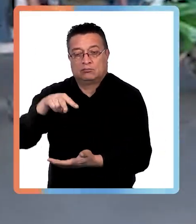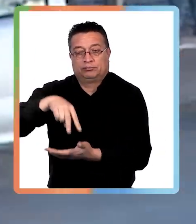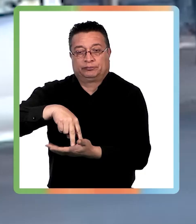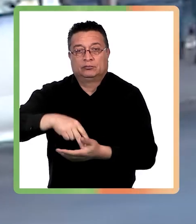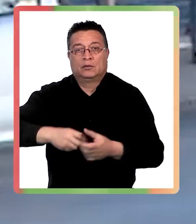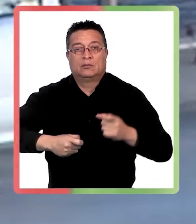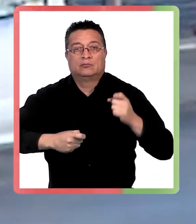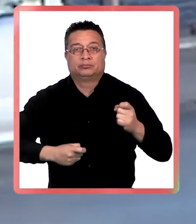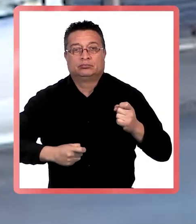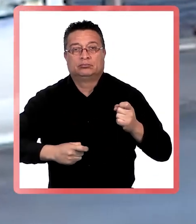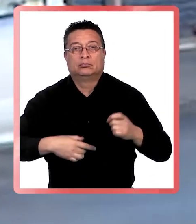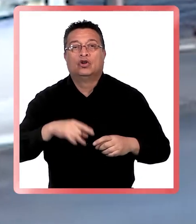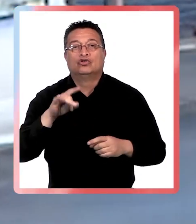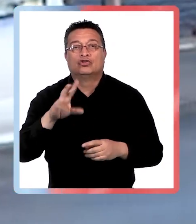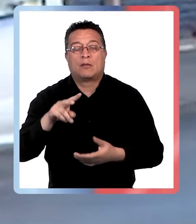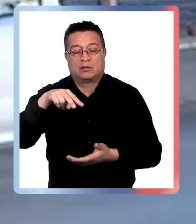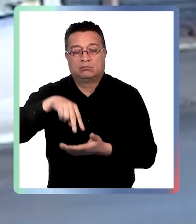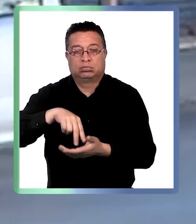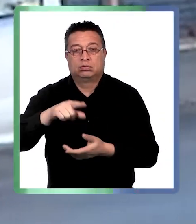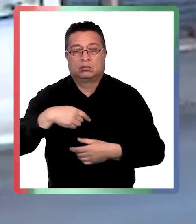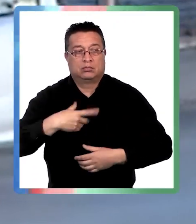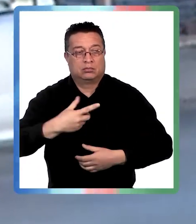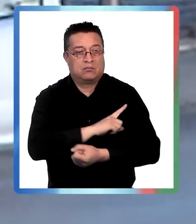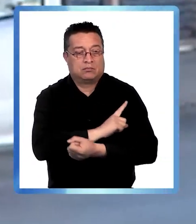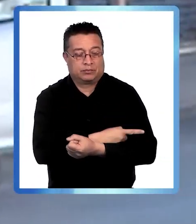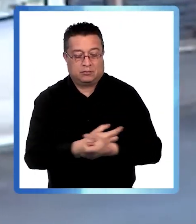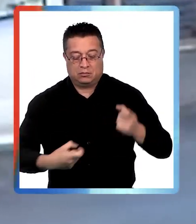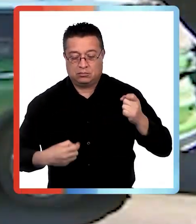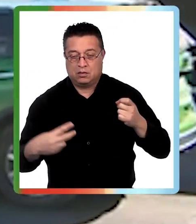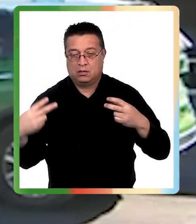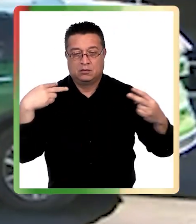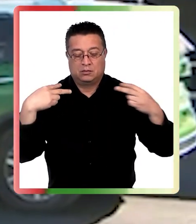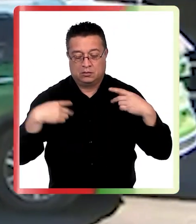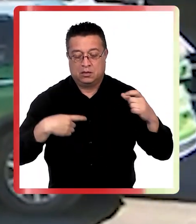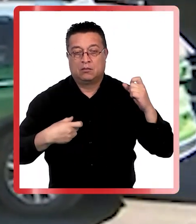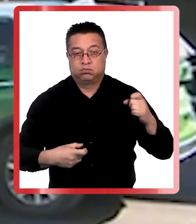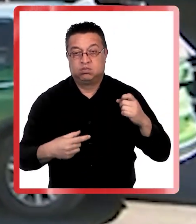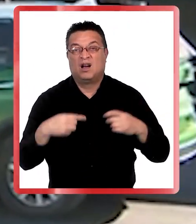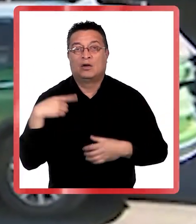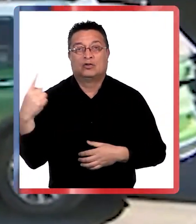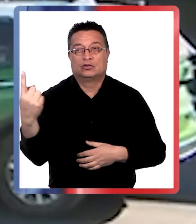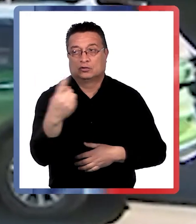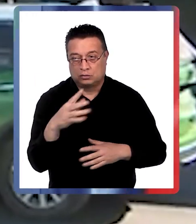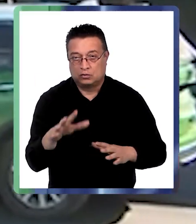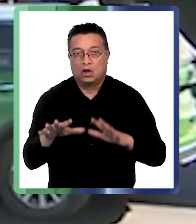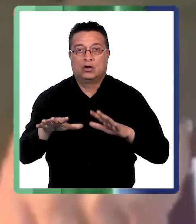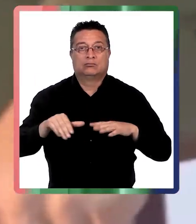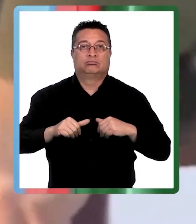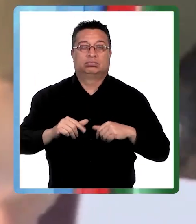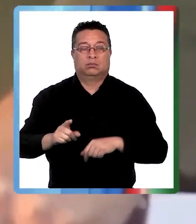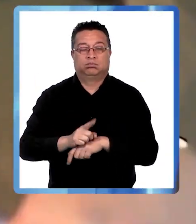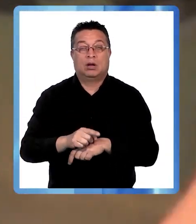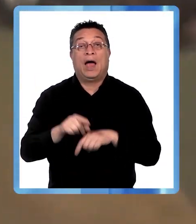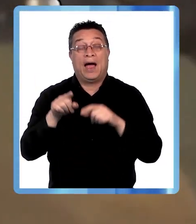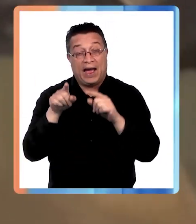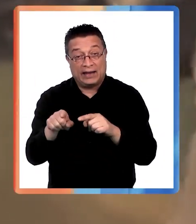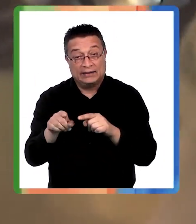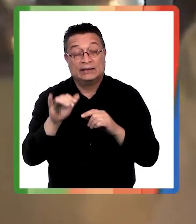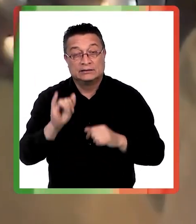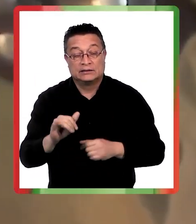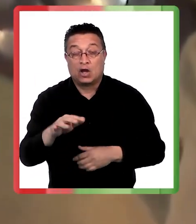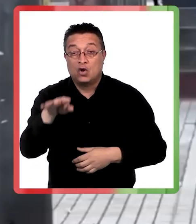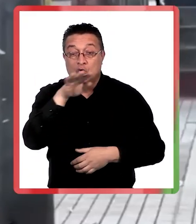¿no? Y solamente el exhibir el poderío y el armamento tiene un efecto en la población. Entre estar ahí